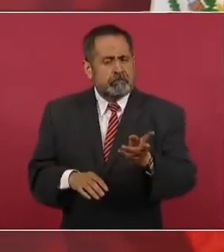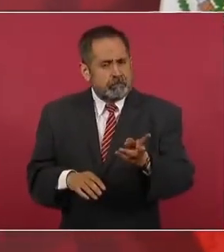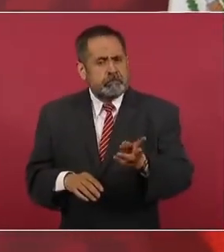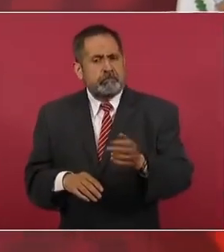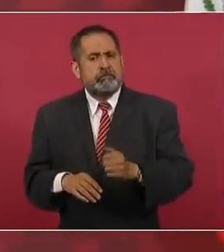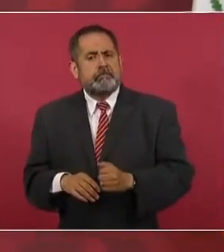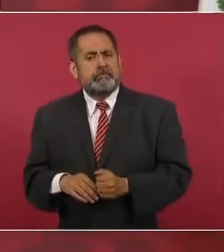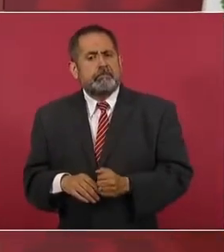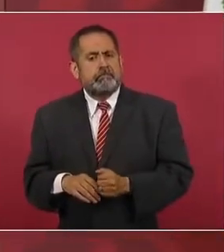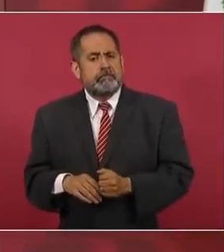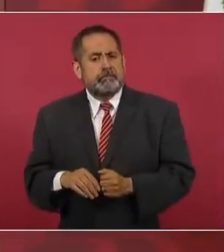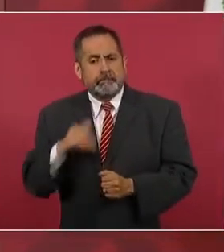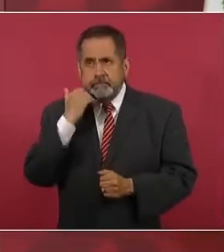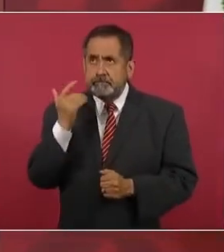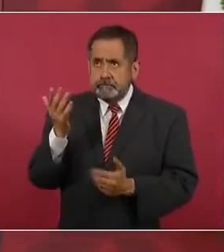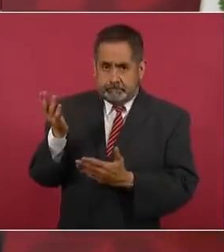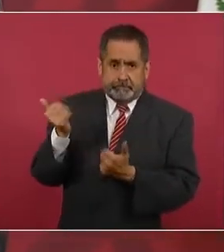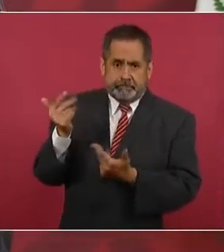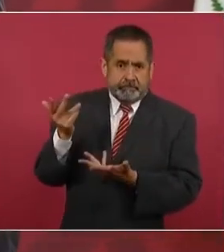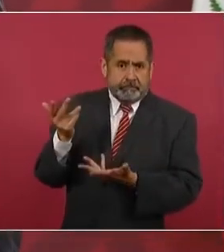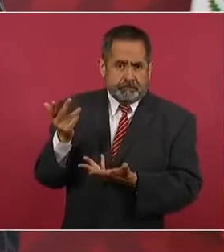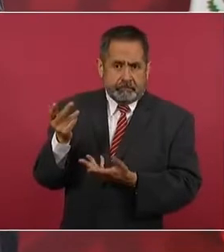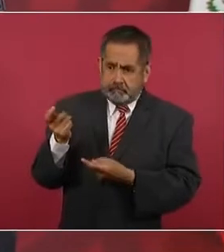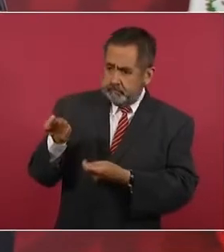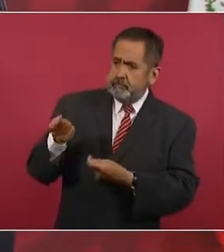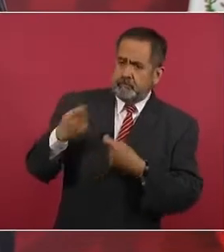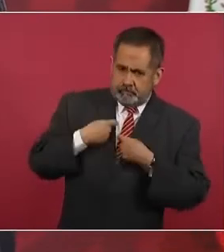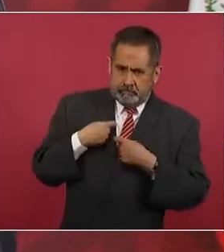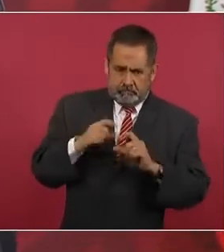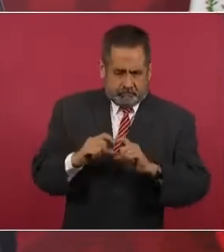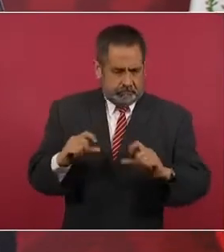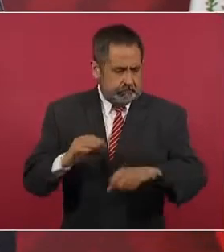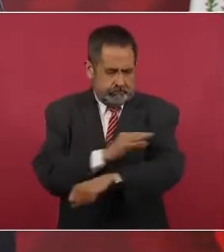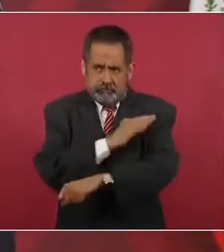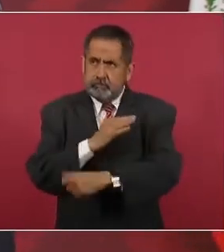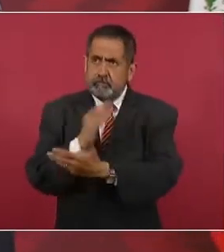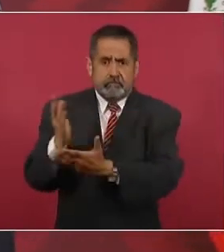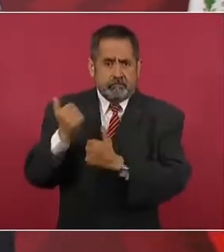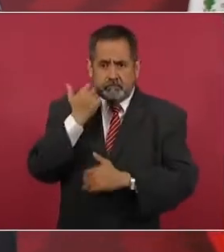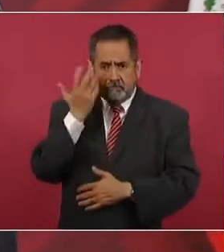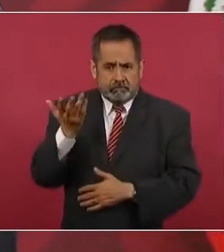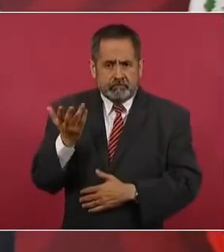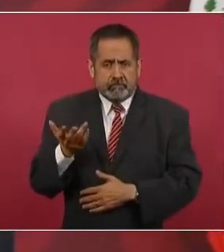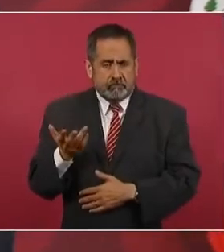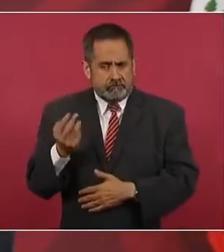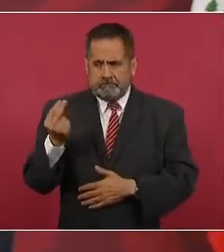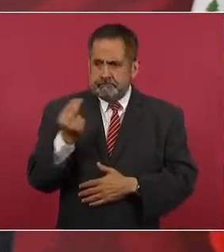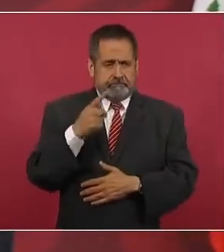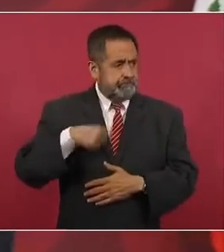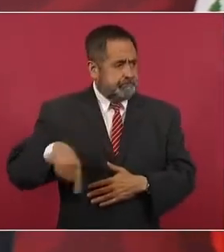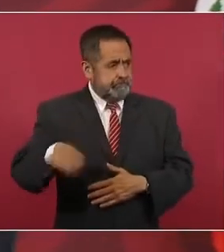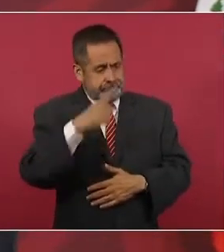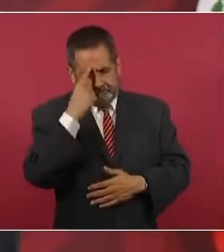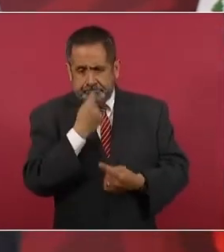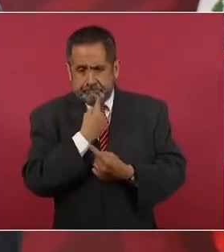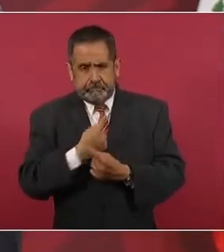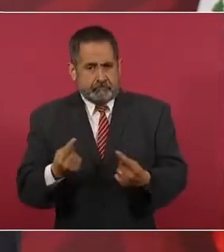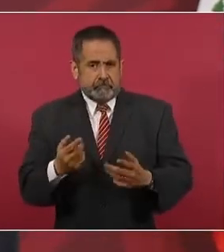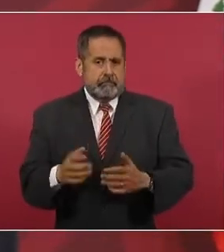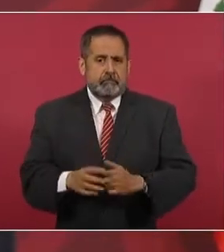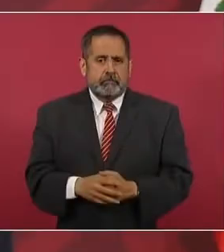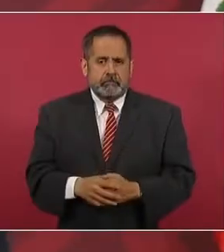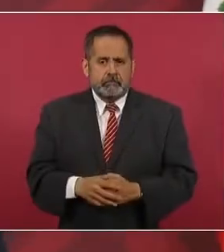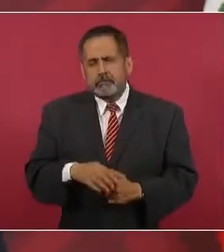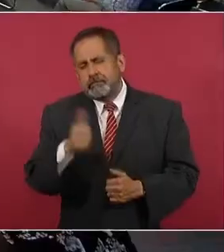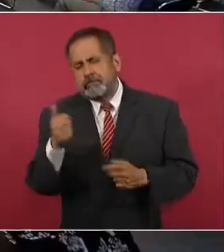es que nos den estas vacunas que requerimos. ¿Cuál